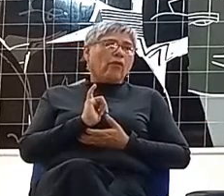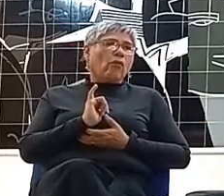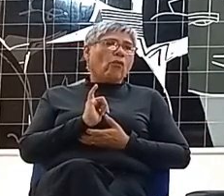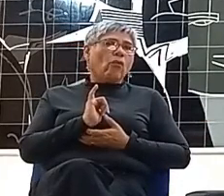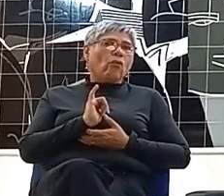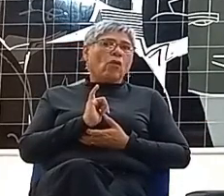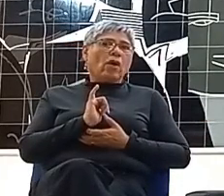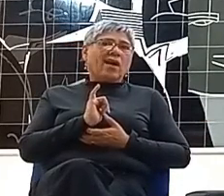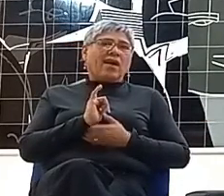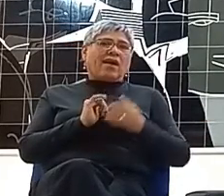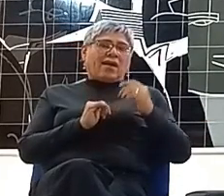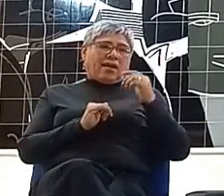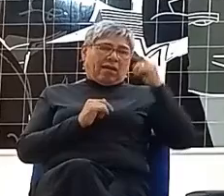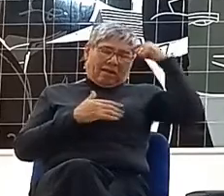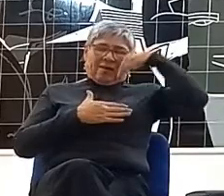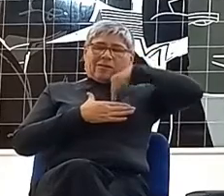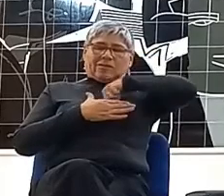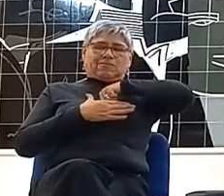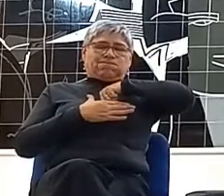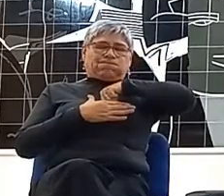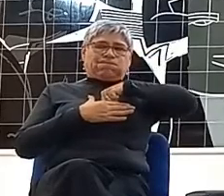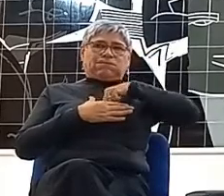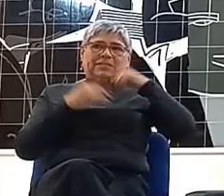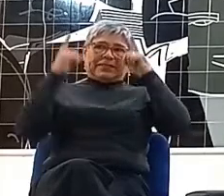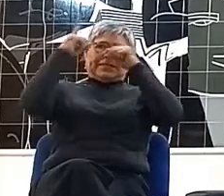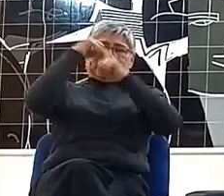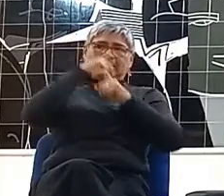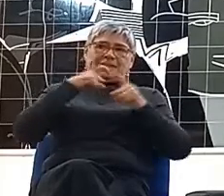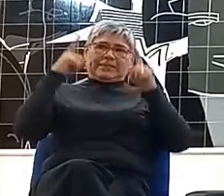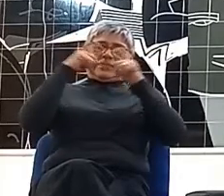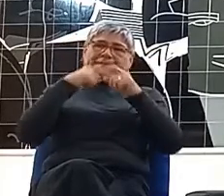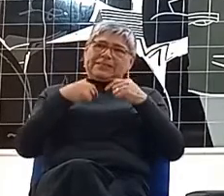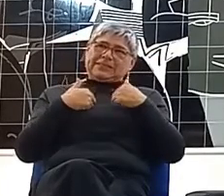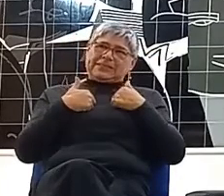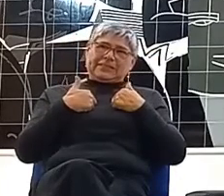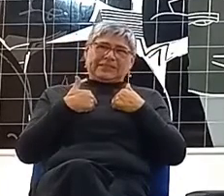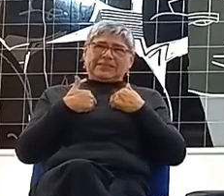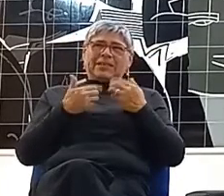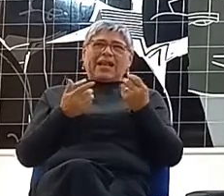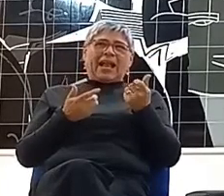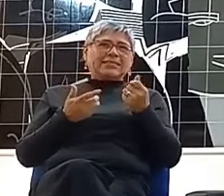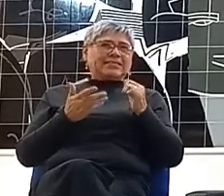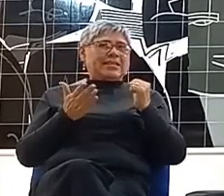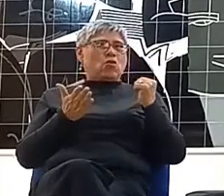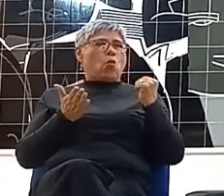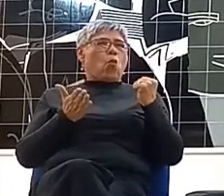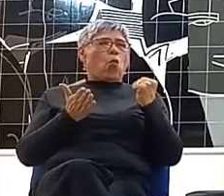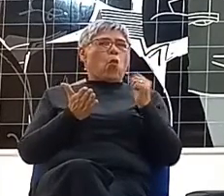que eso inconscientemente le deja a uno como unas huellas.